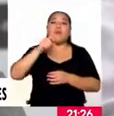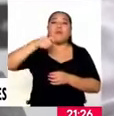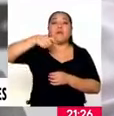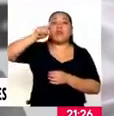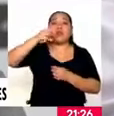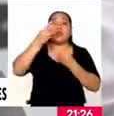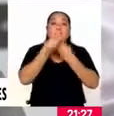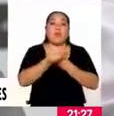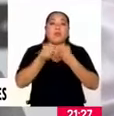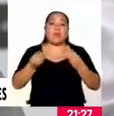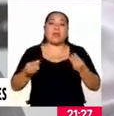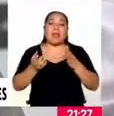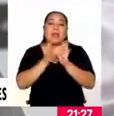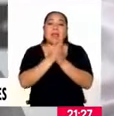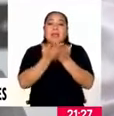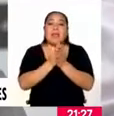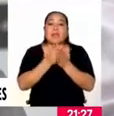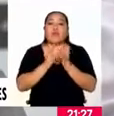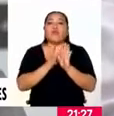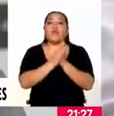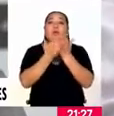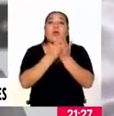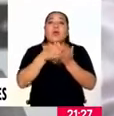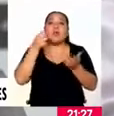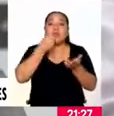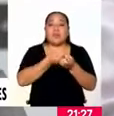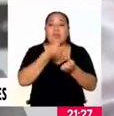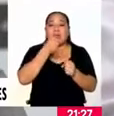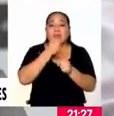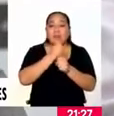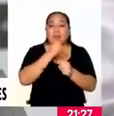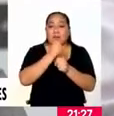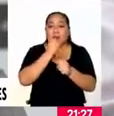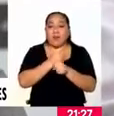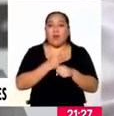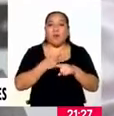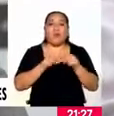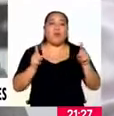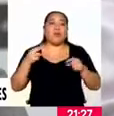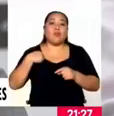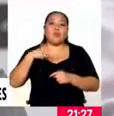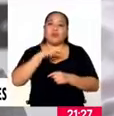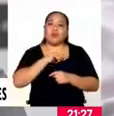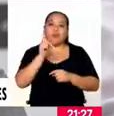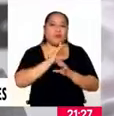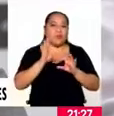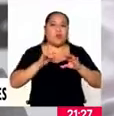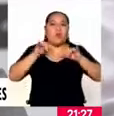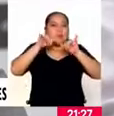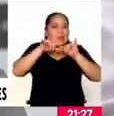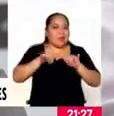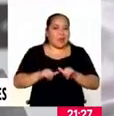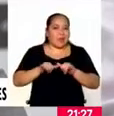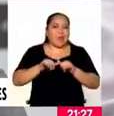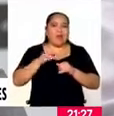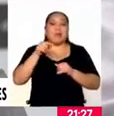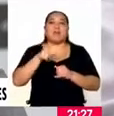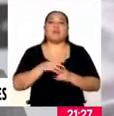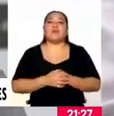de materiales, libros, cuadernos de trabajo. Sin embargo, no nos van a detener. Por